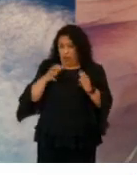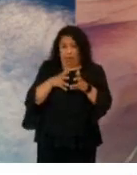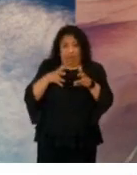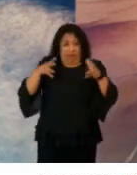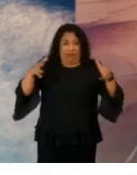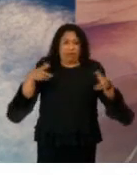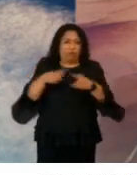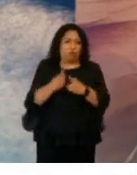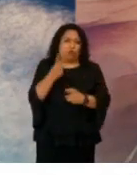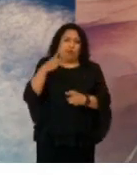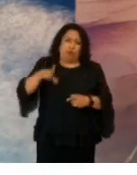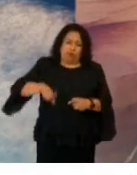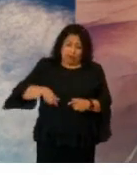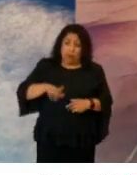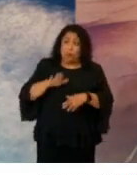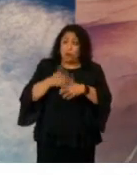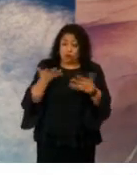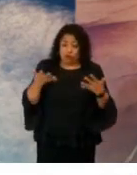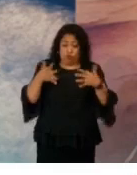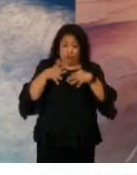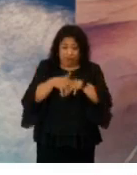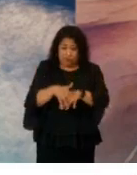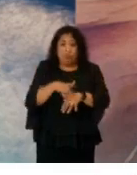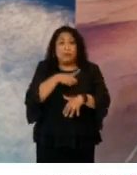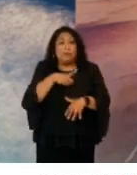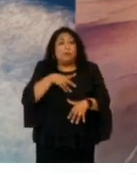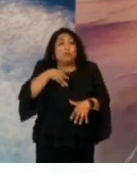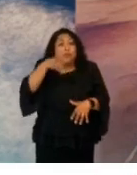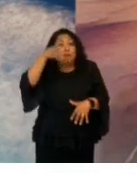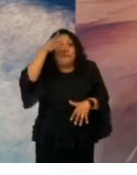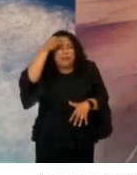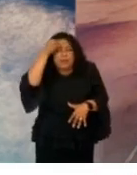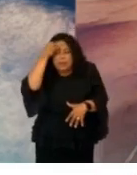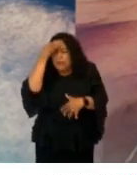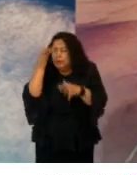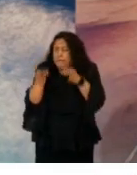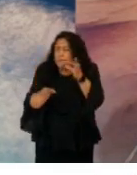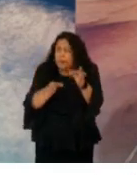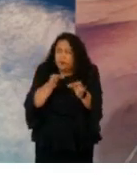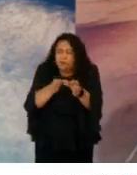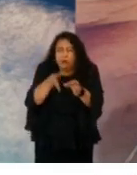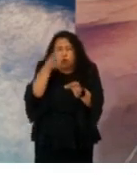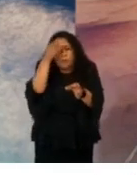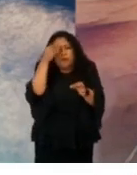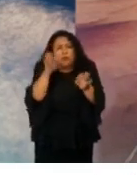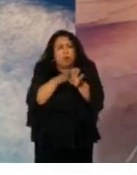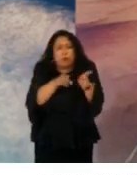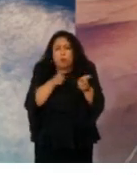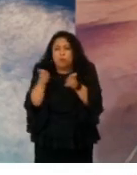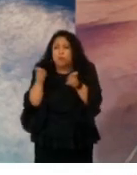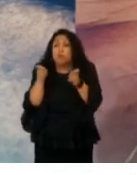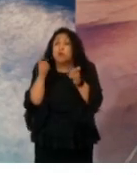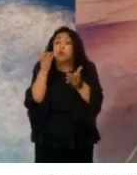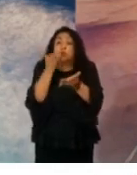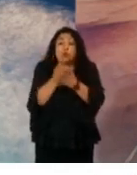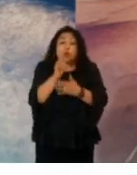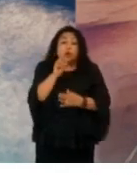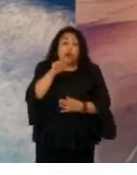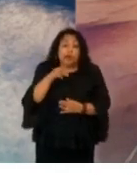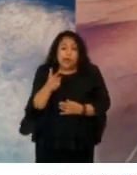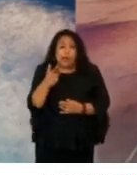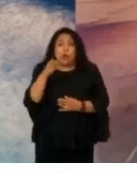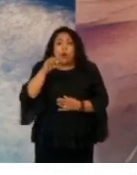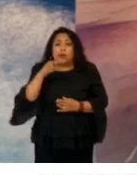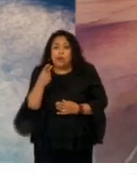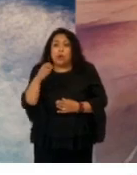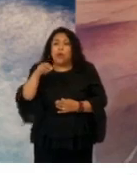que el Estado. Por eso esa combinación la tenemos que aprender a manejar perfectamente, porque a pura ONG no vamos a cambiar